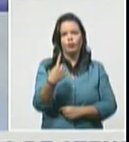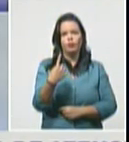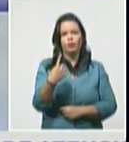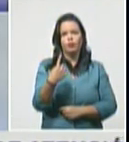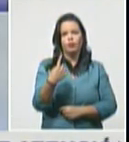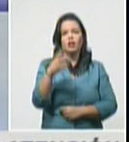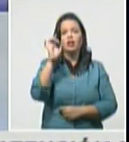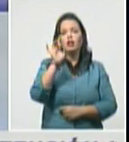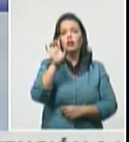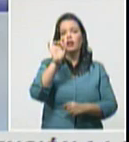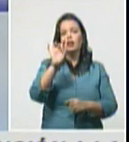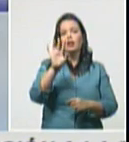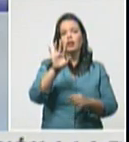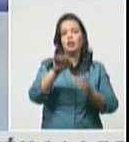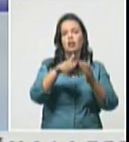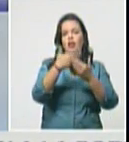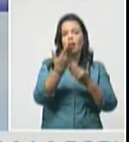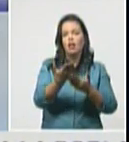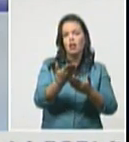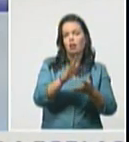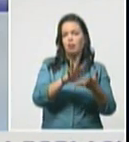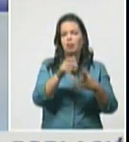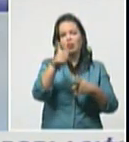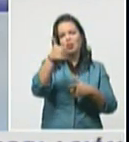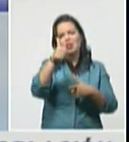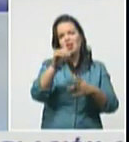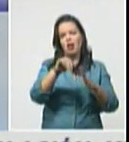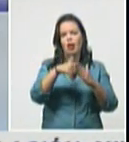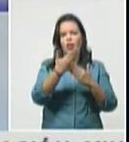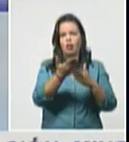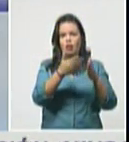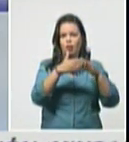los últimos 10 días, pues la tasa se disminuye a